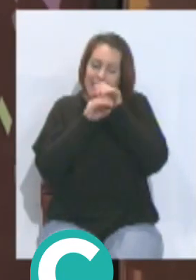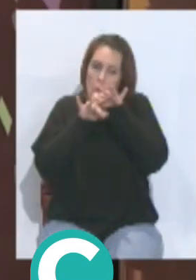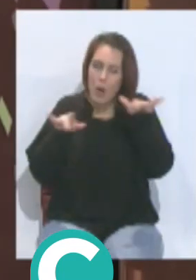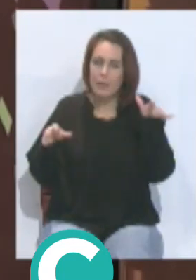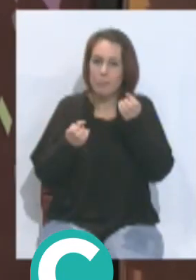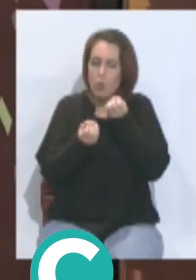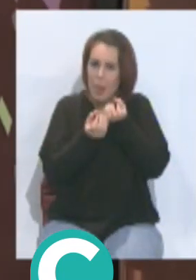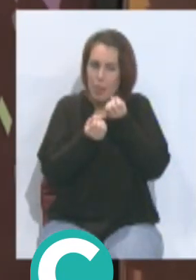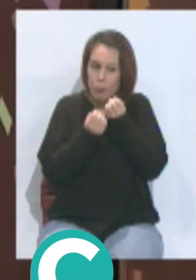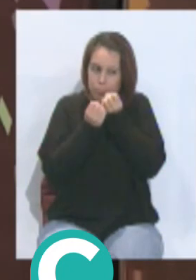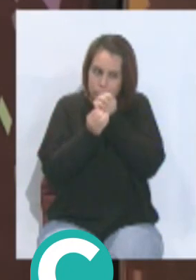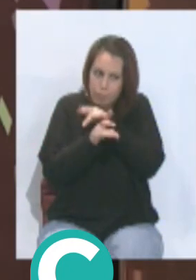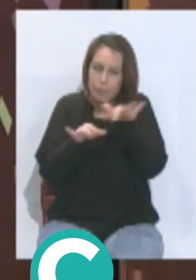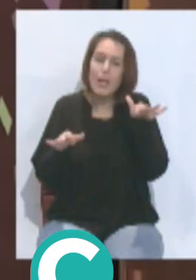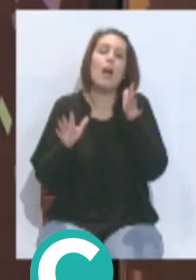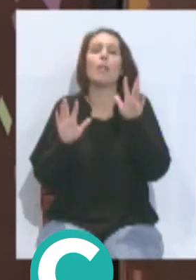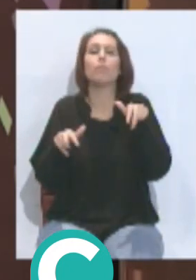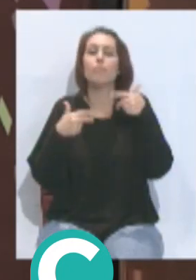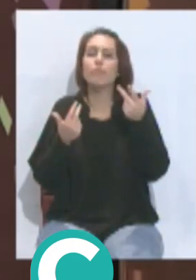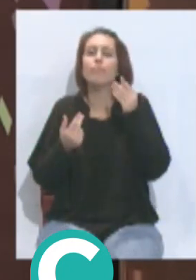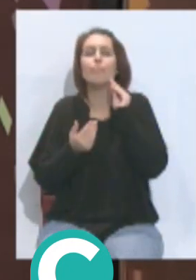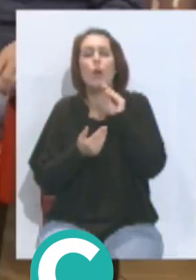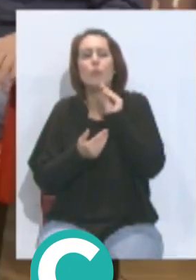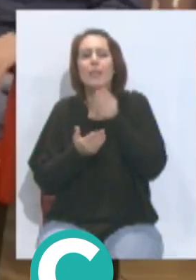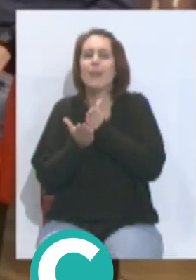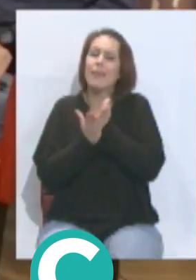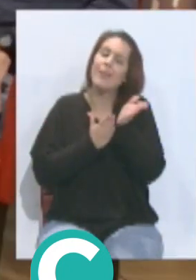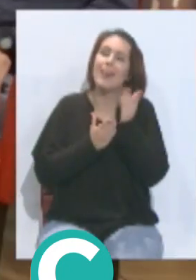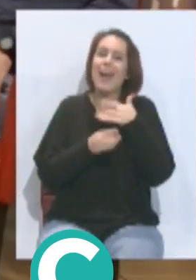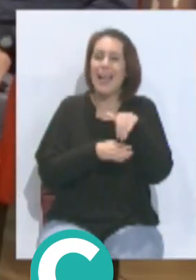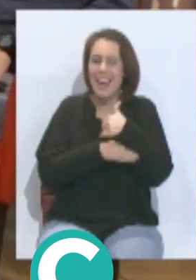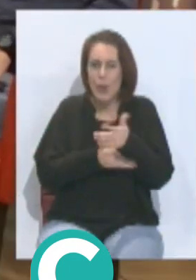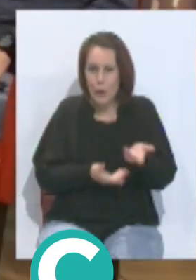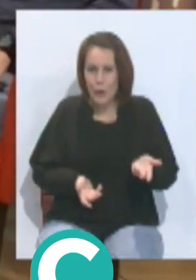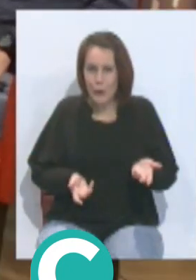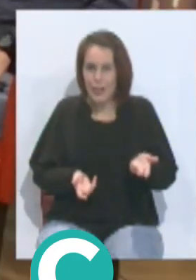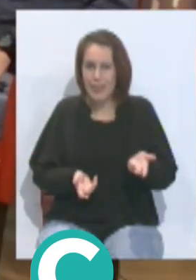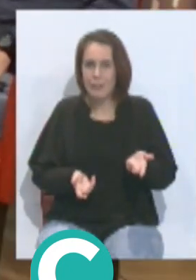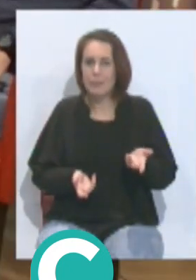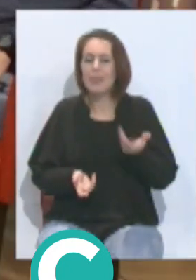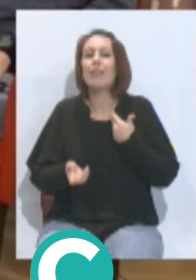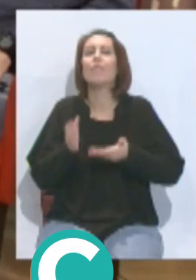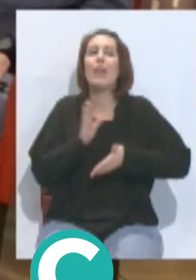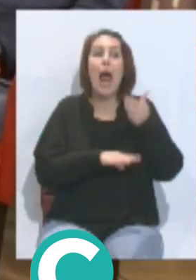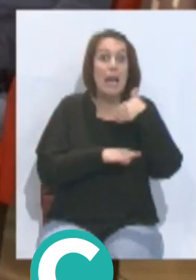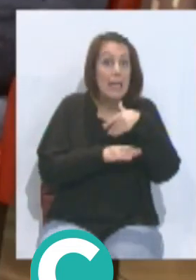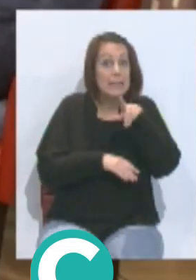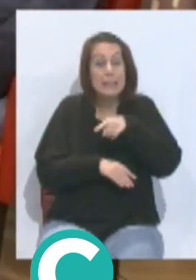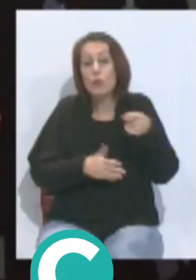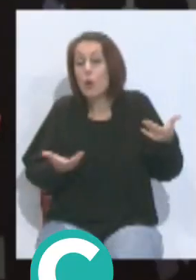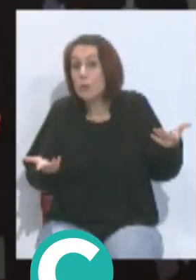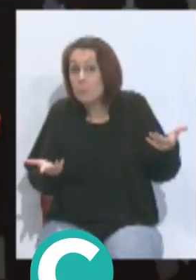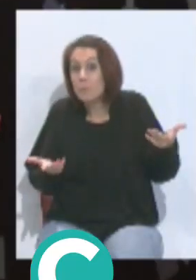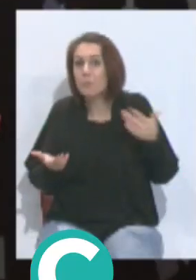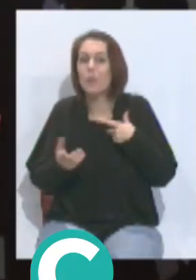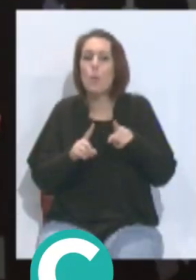esa información. Ahora, David, me vas a permitir preguntarte en la otra faceta, la de callejero. ¿Salimos? ¿Qué planes tenéis? Sí, nosotros...